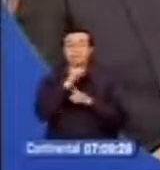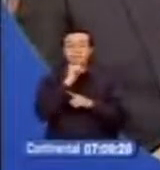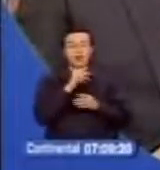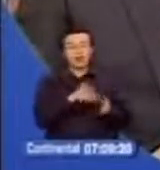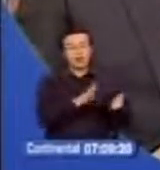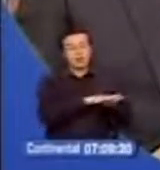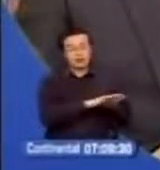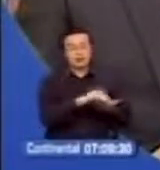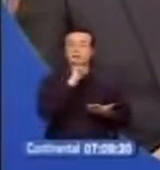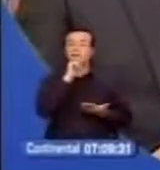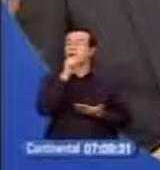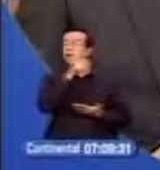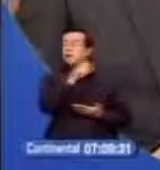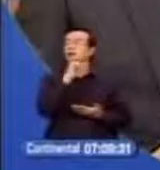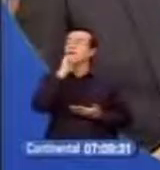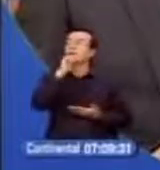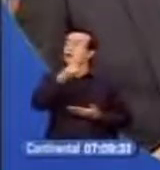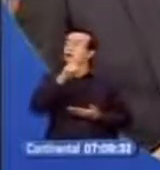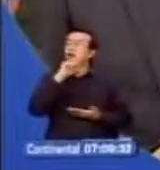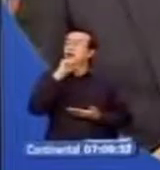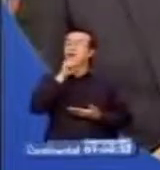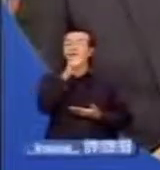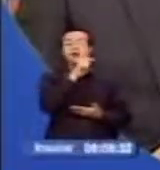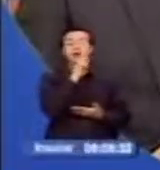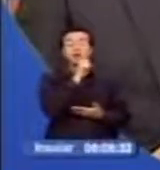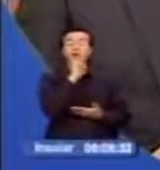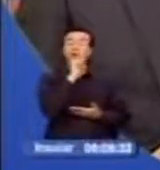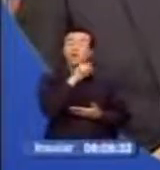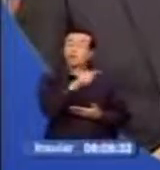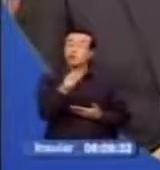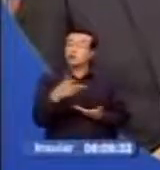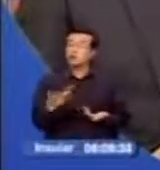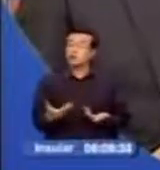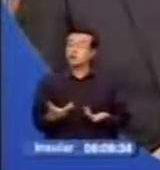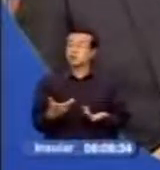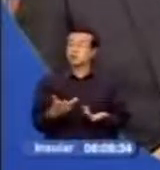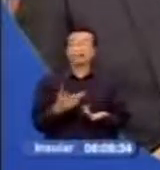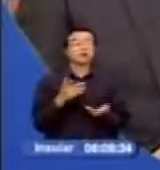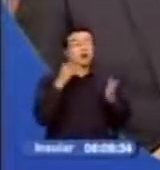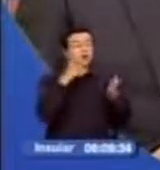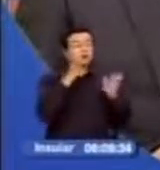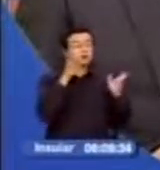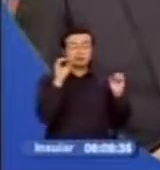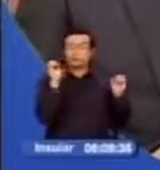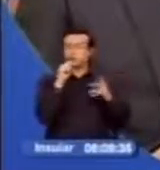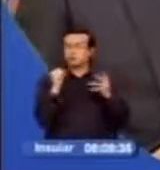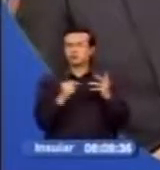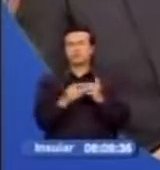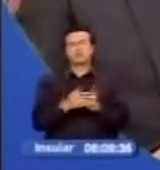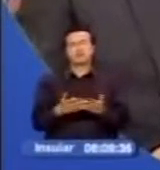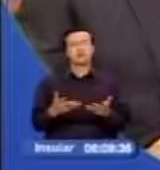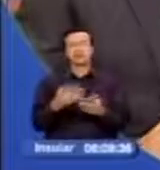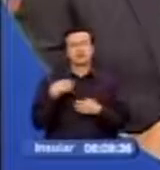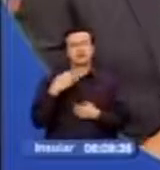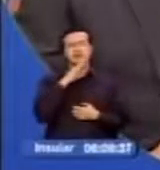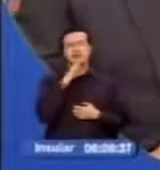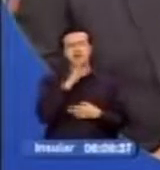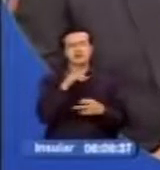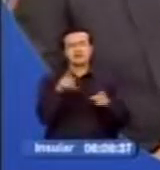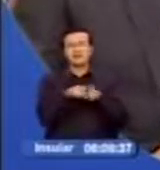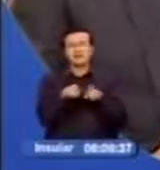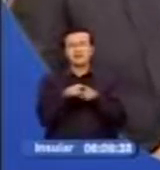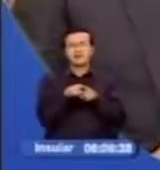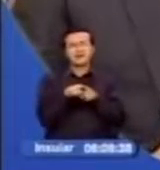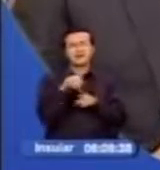pavimento acá, que falta el agua acá, que acá falte esto, que falte el otro, que se ha descuidado esto y que se ha descuidado el otro. Entonces es un jueguito